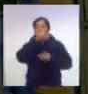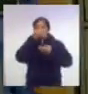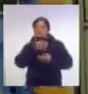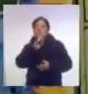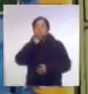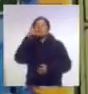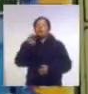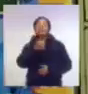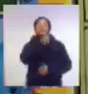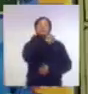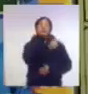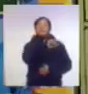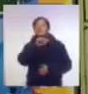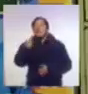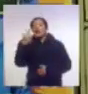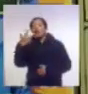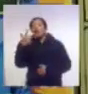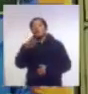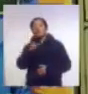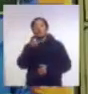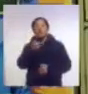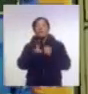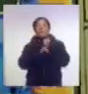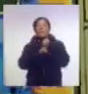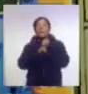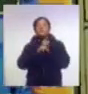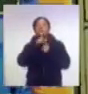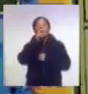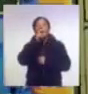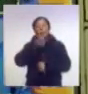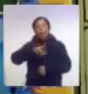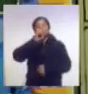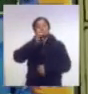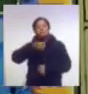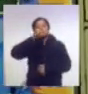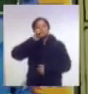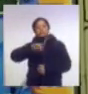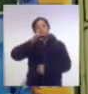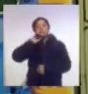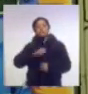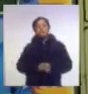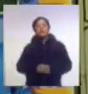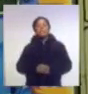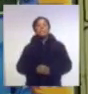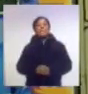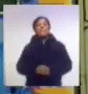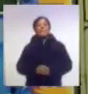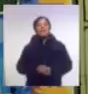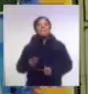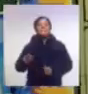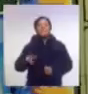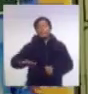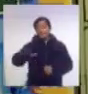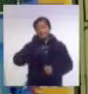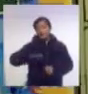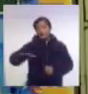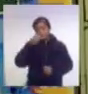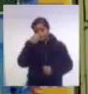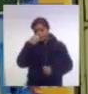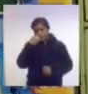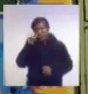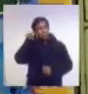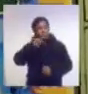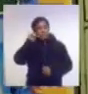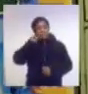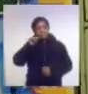Tomar de 6 a 8 vasitos de agua al día. ¿Esto por qué? Porque el agua, en el área de nutrición, siempre hemos,